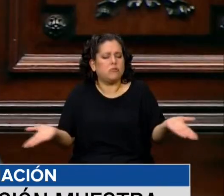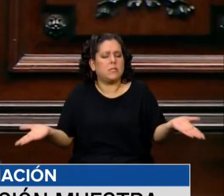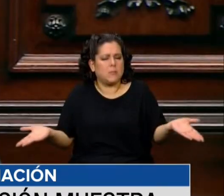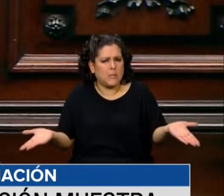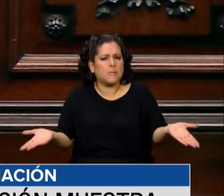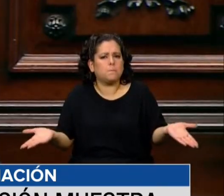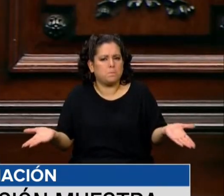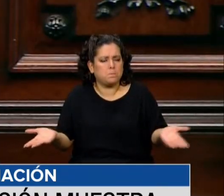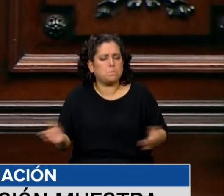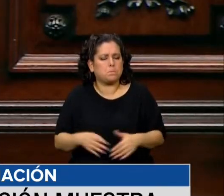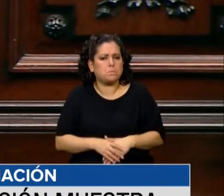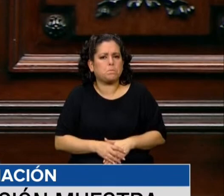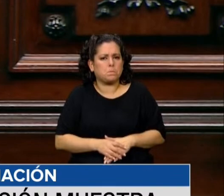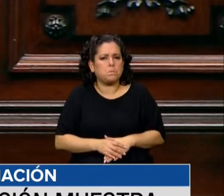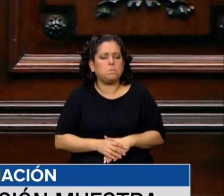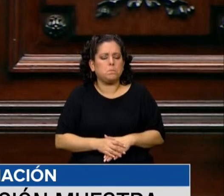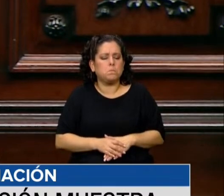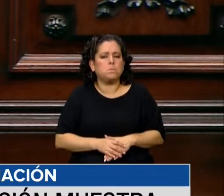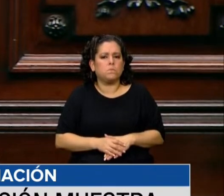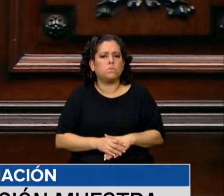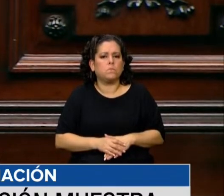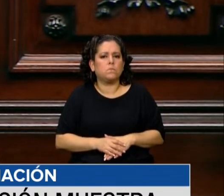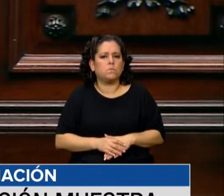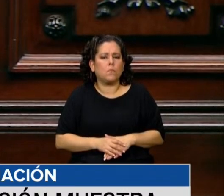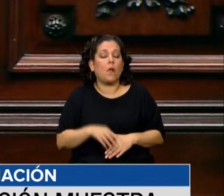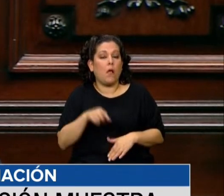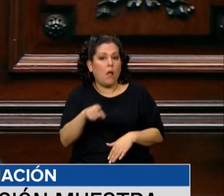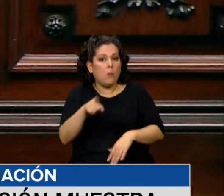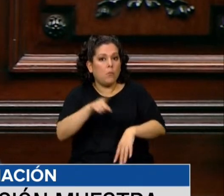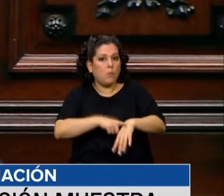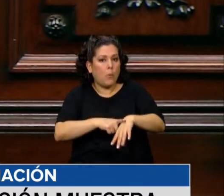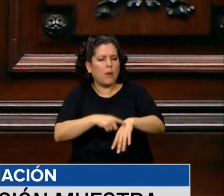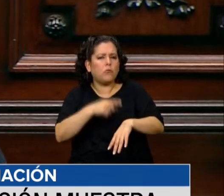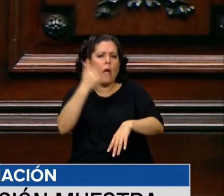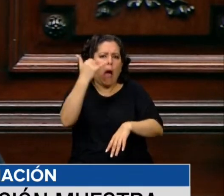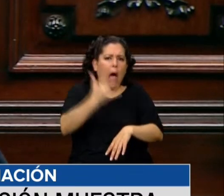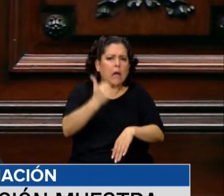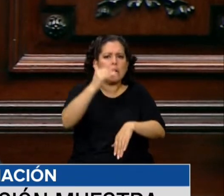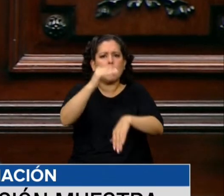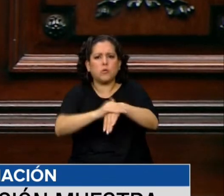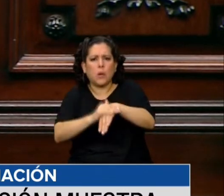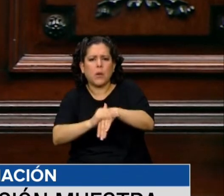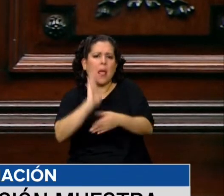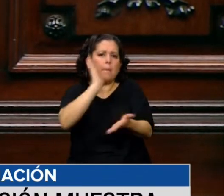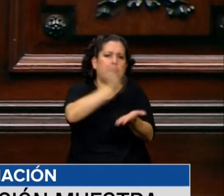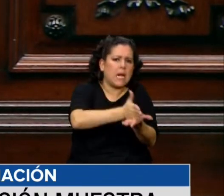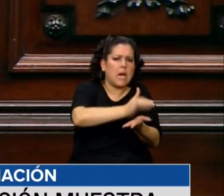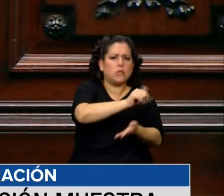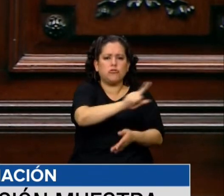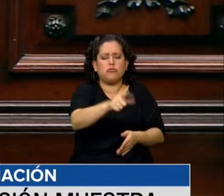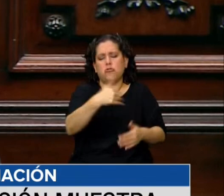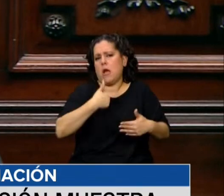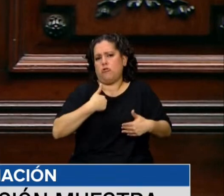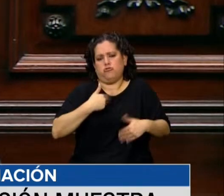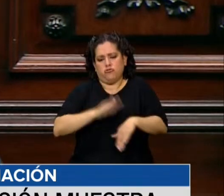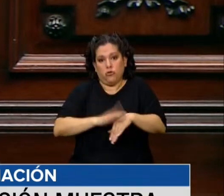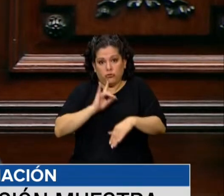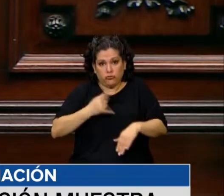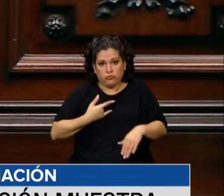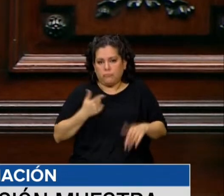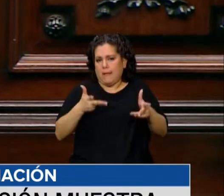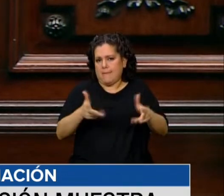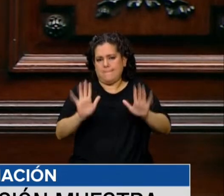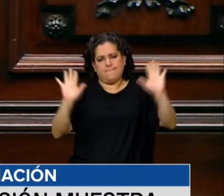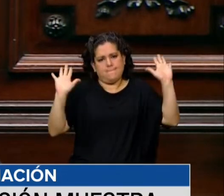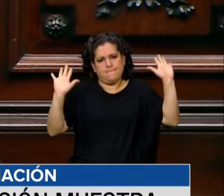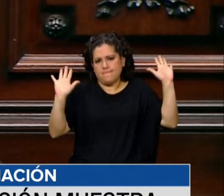y 2017. Independientemente de que pudiesen existir o no responsabilidades penales, no me corresponde a mí analizar, desde el punto